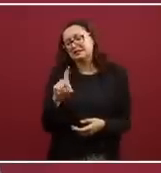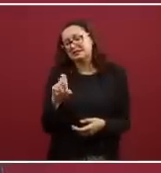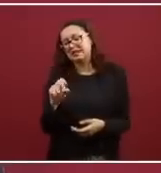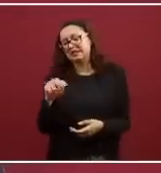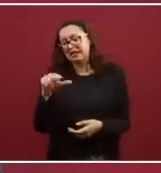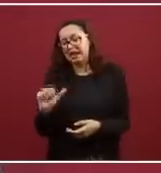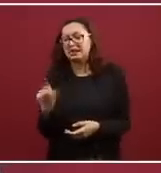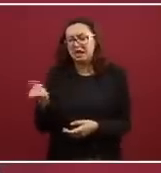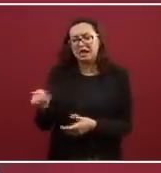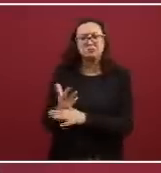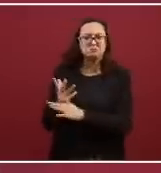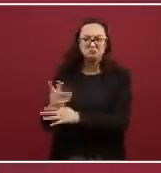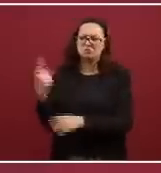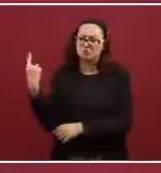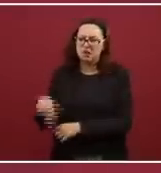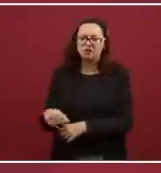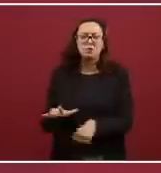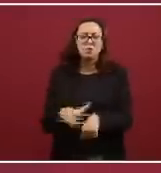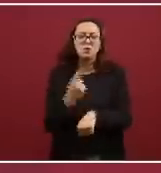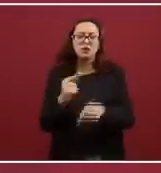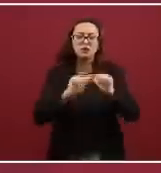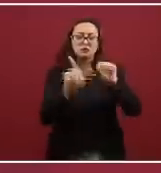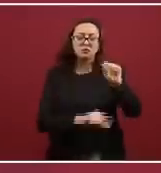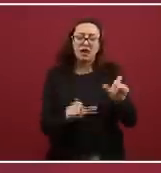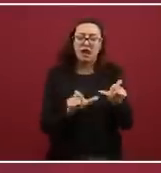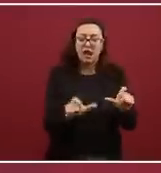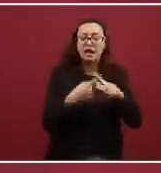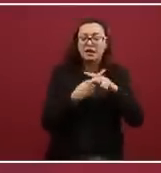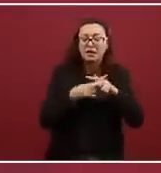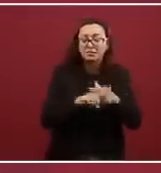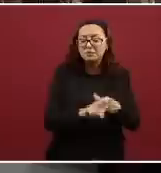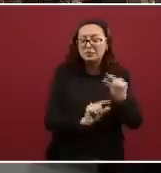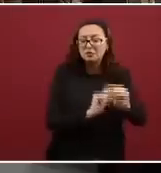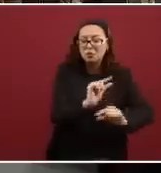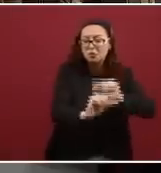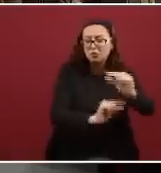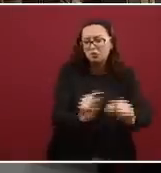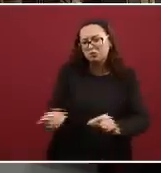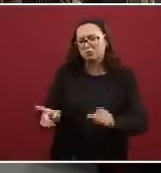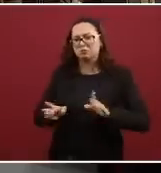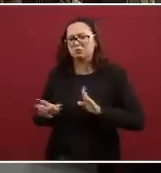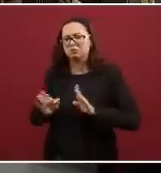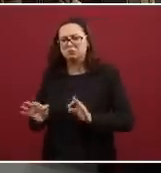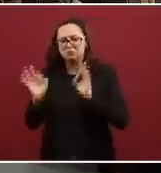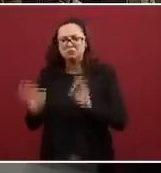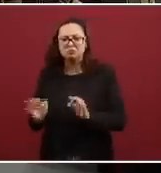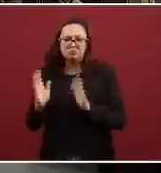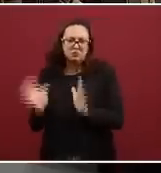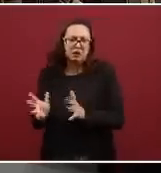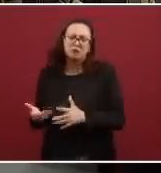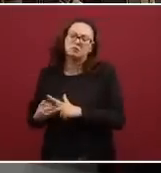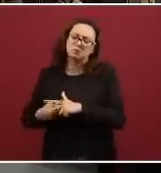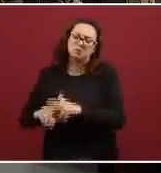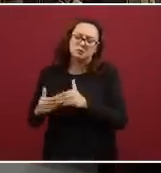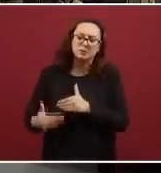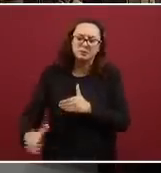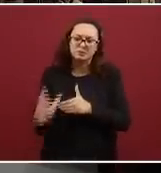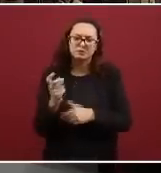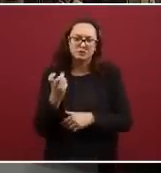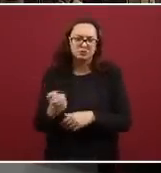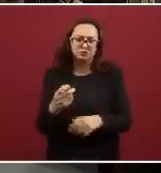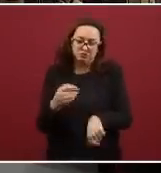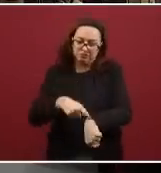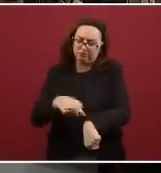guardia pues todavía en este momento de apenas se está desplegando un apoyo por la premura del tiempo por favor